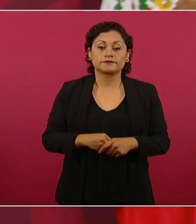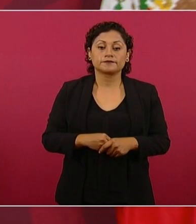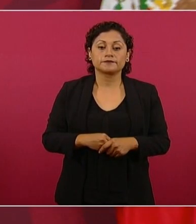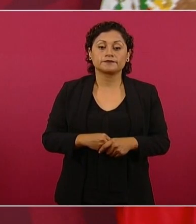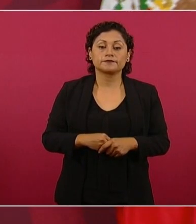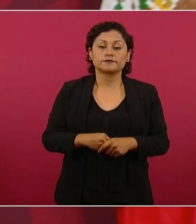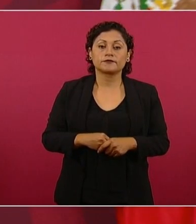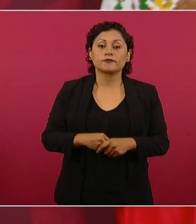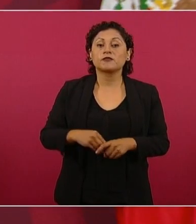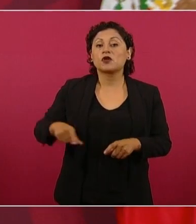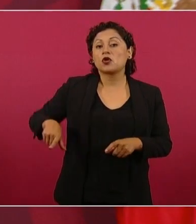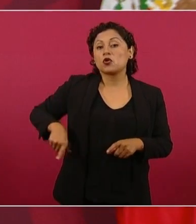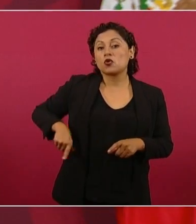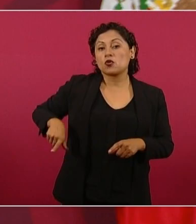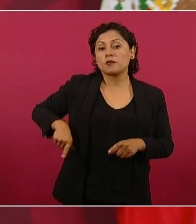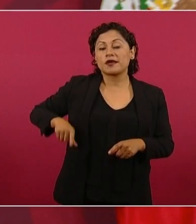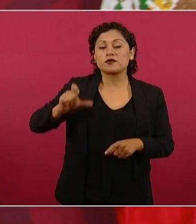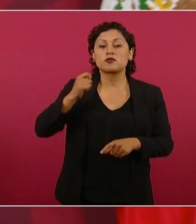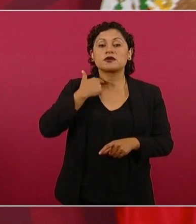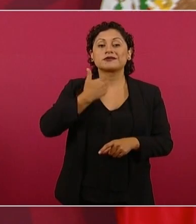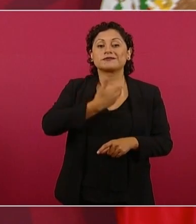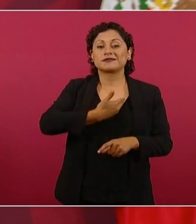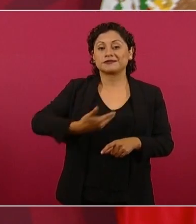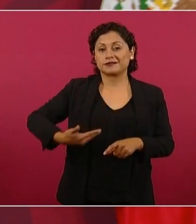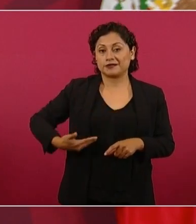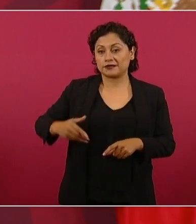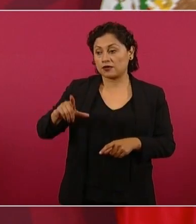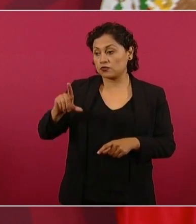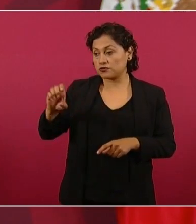el gobierno de Luis Echeverría